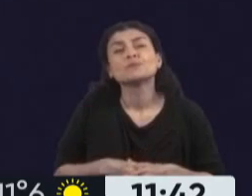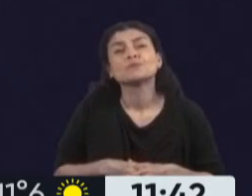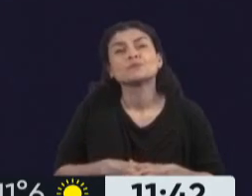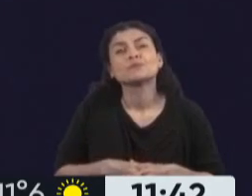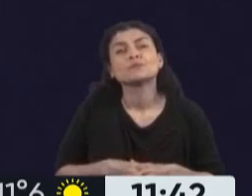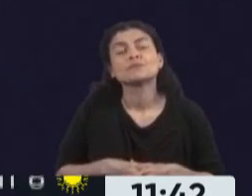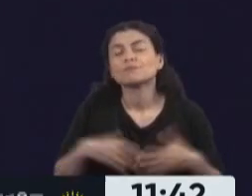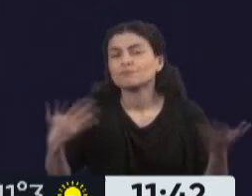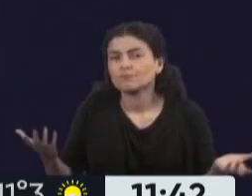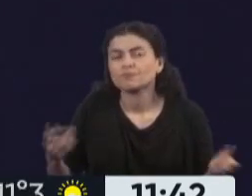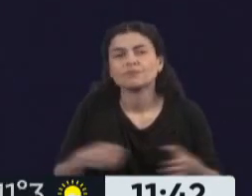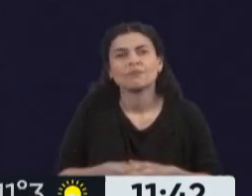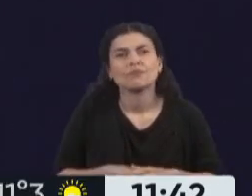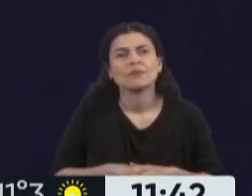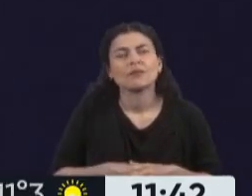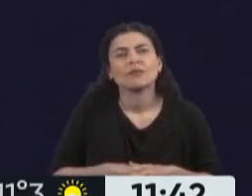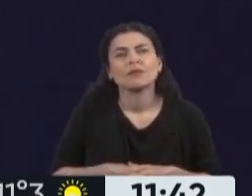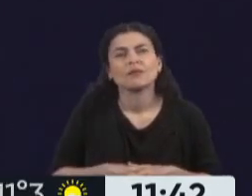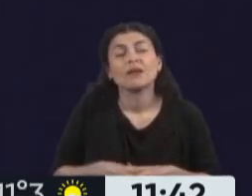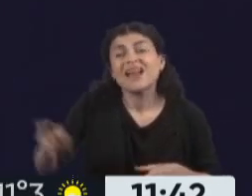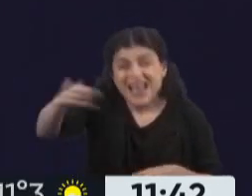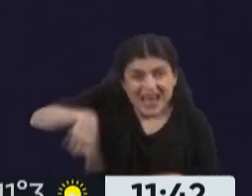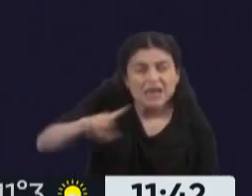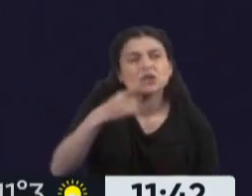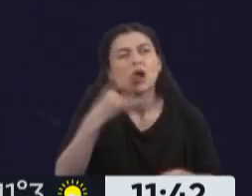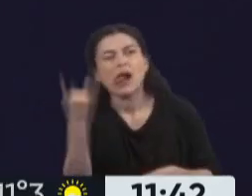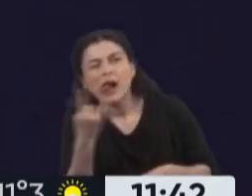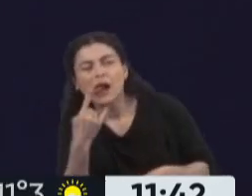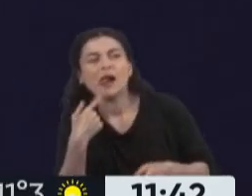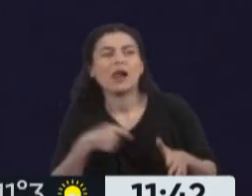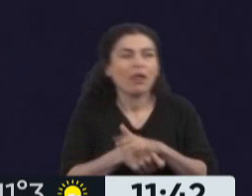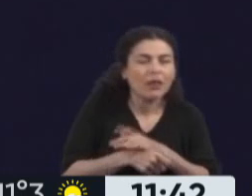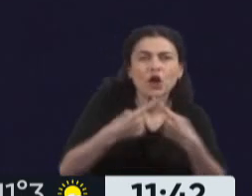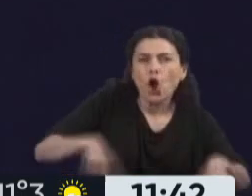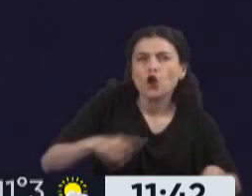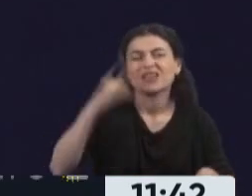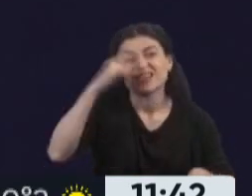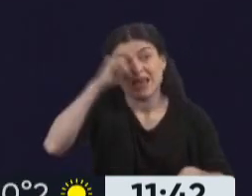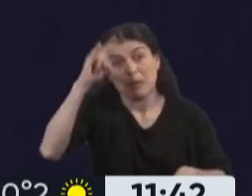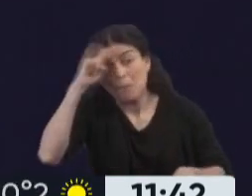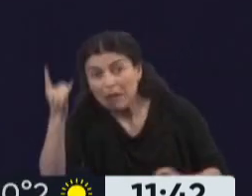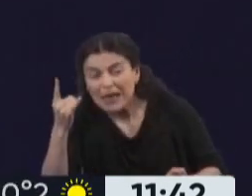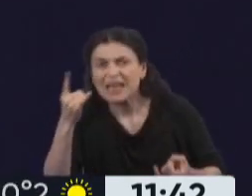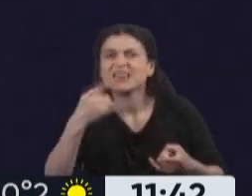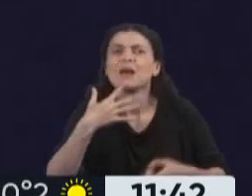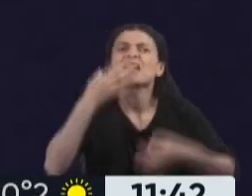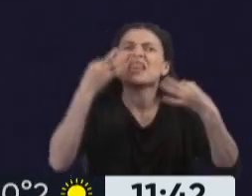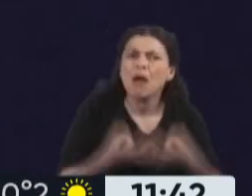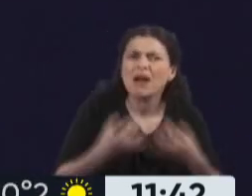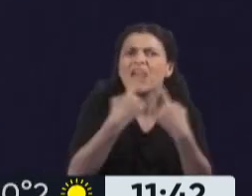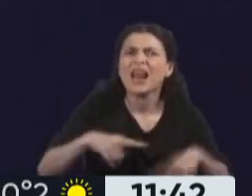toma, digamos, se dedica a calumniar o a no entender o a no ver o a no analizar o a no transmitir las cosas